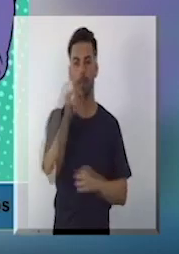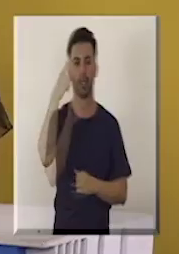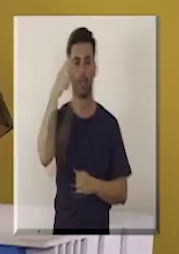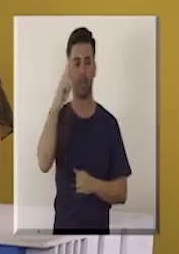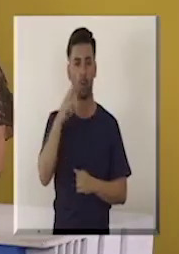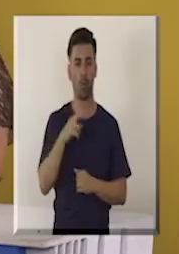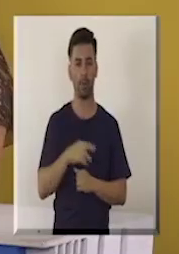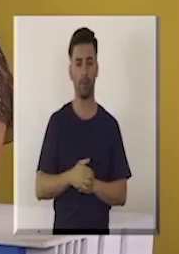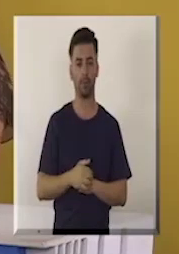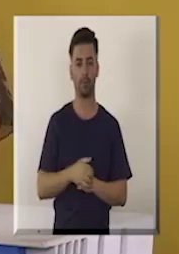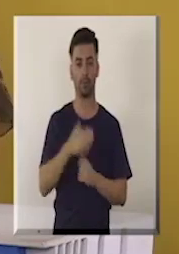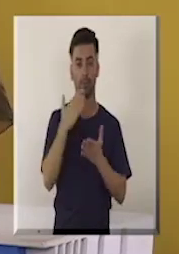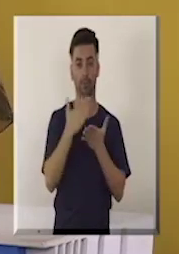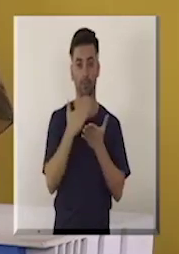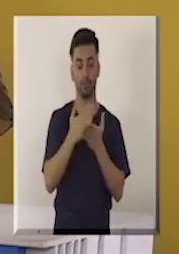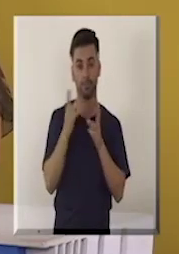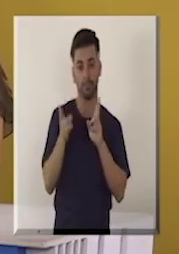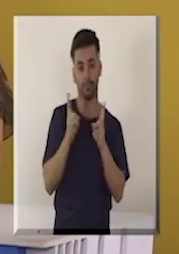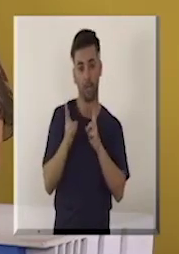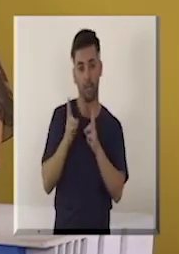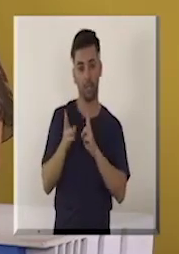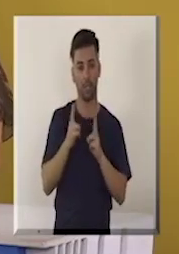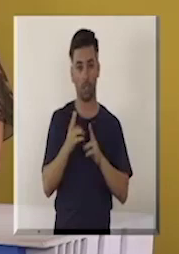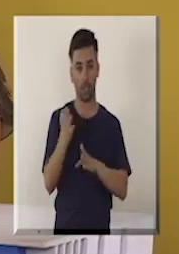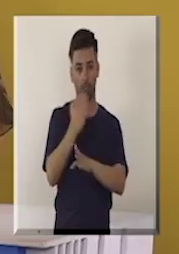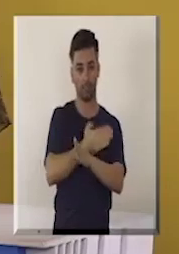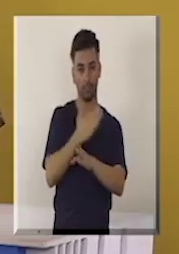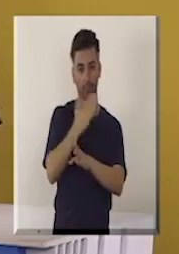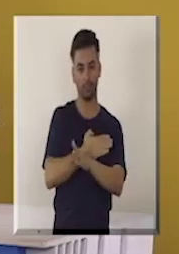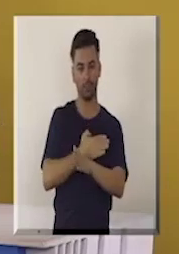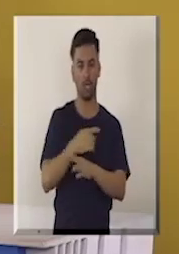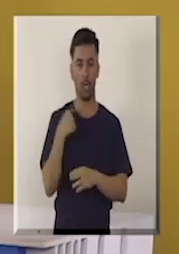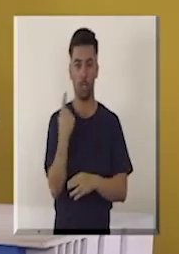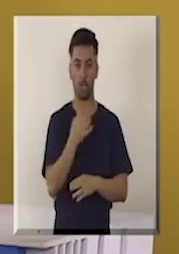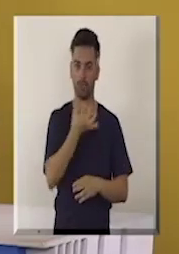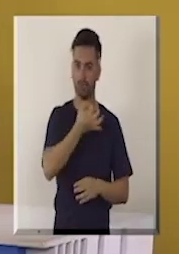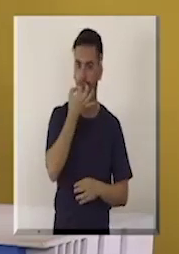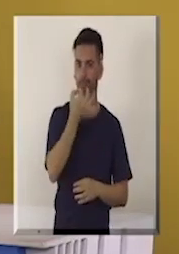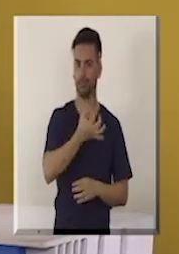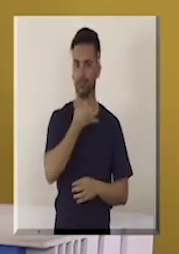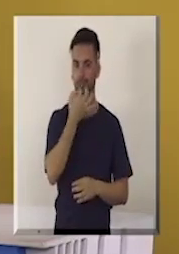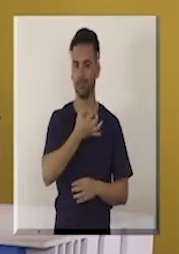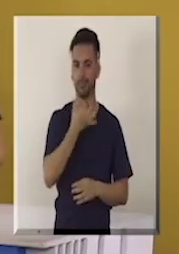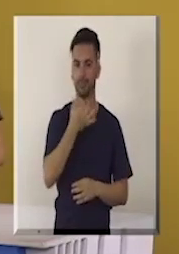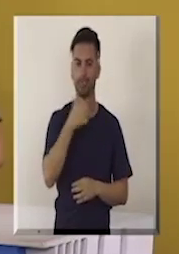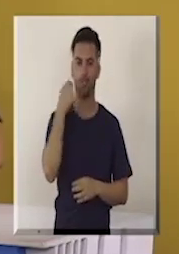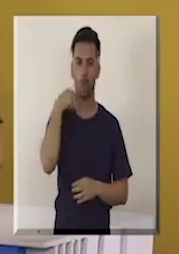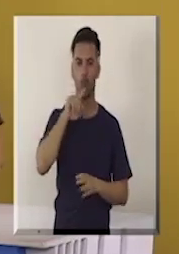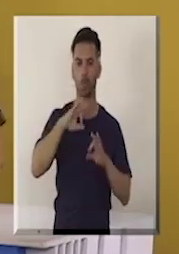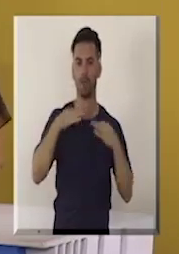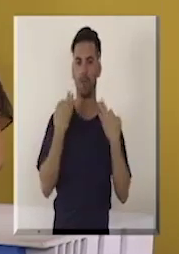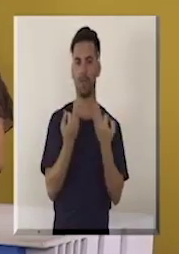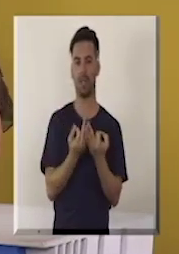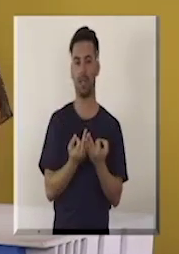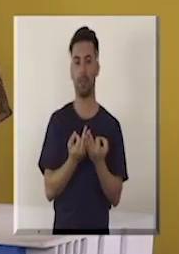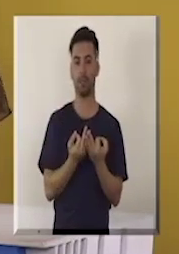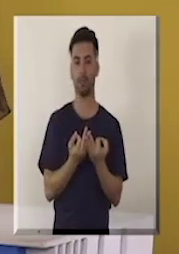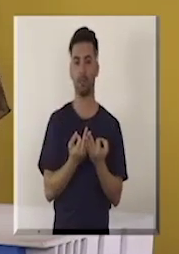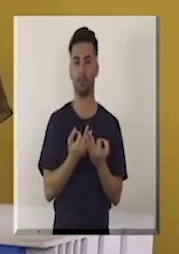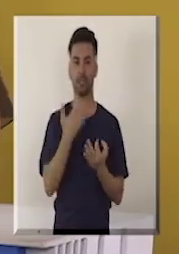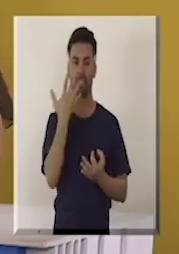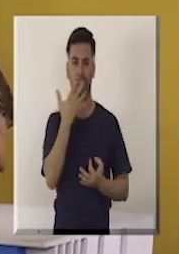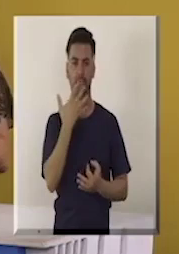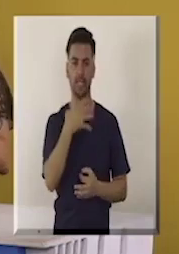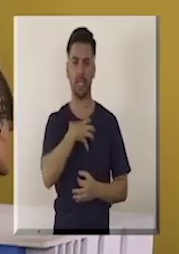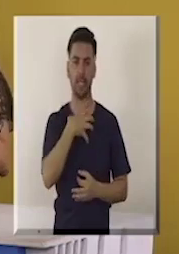405. Recuerda que desde las orientaciones anteriores les hemos estado explicando a usted y a su familia que aquel que tenga